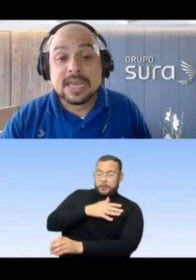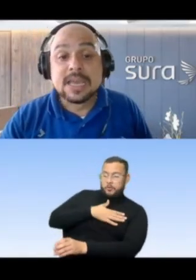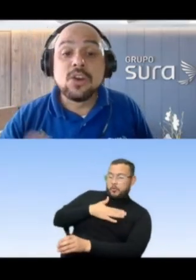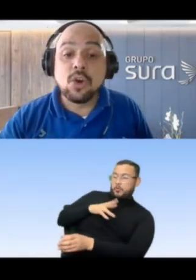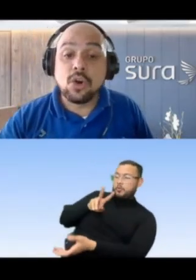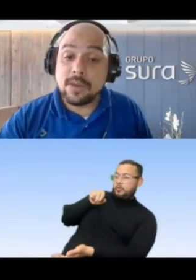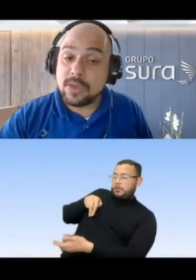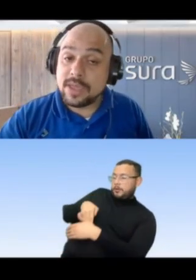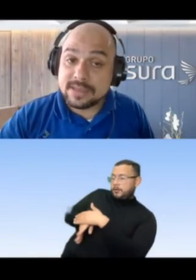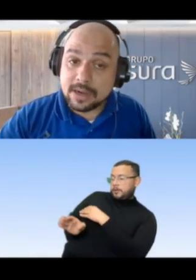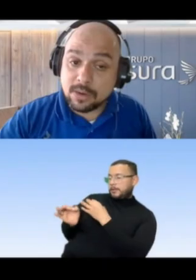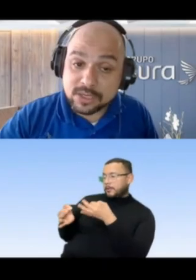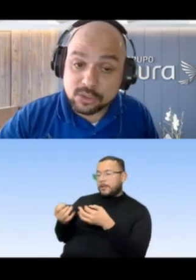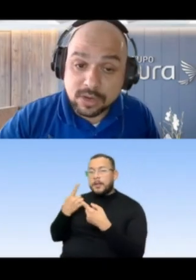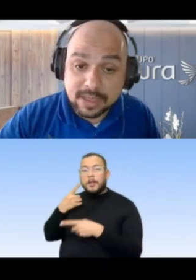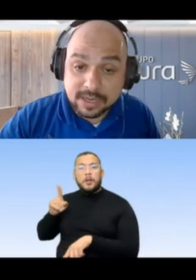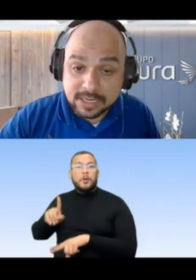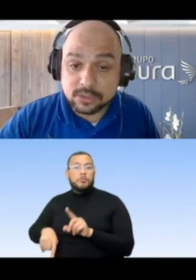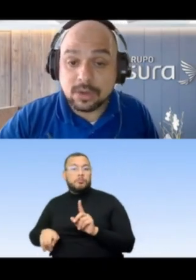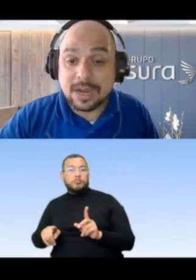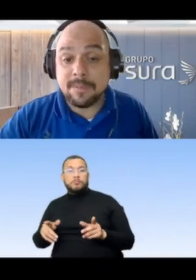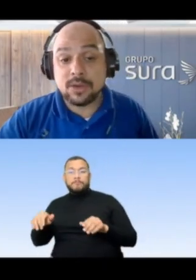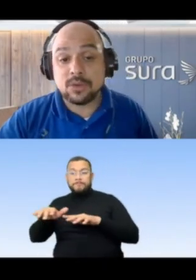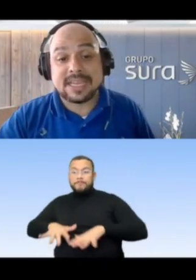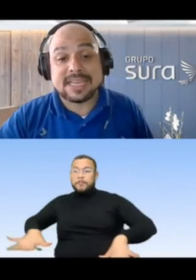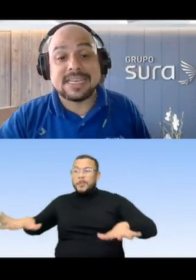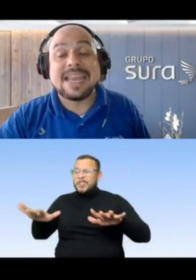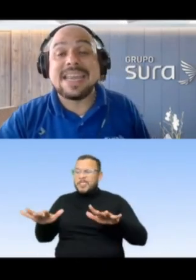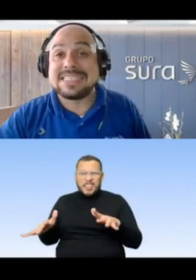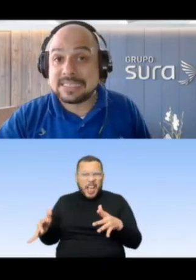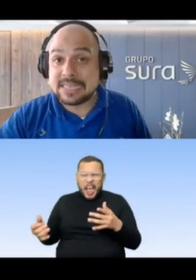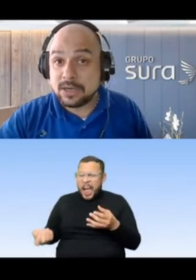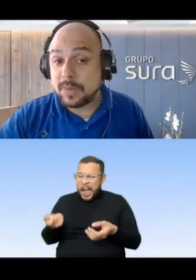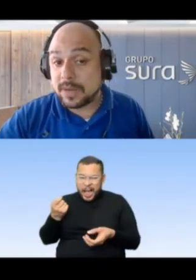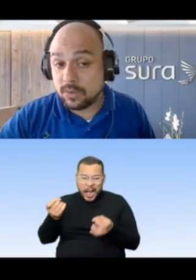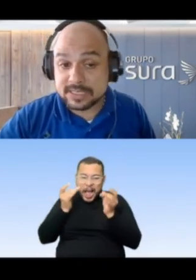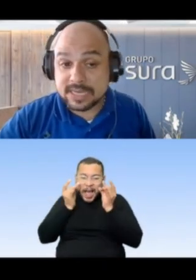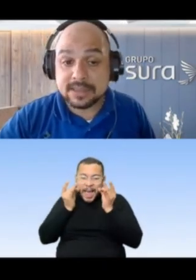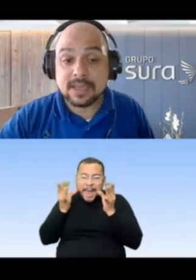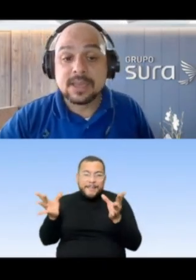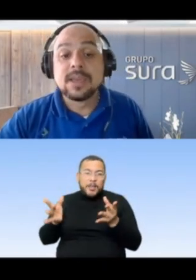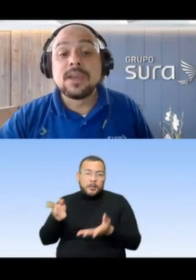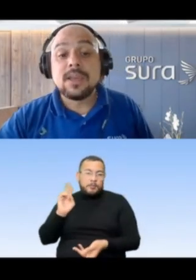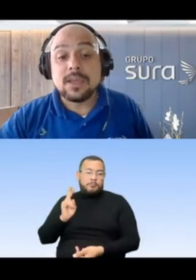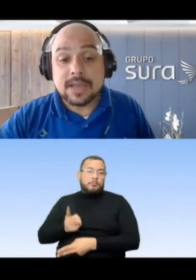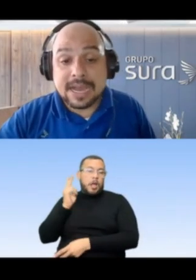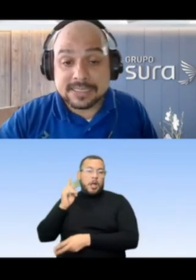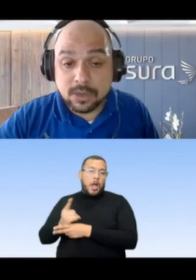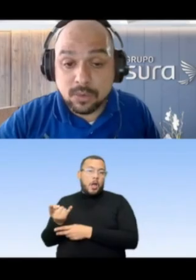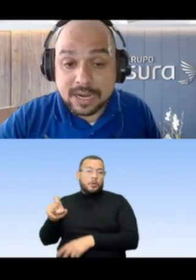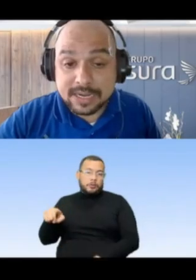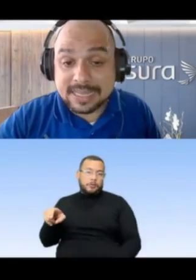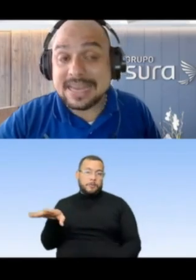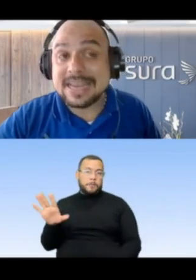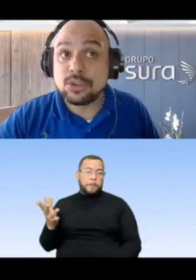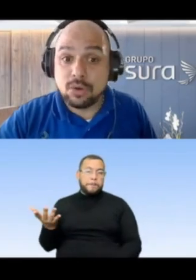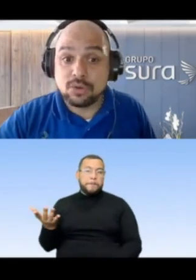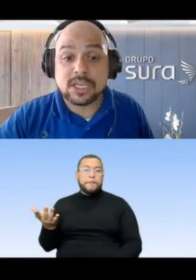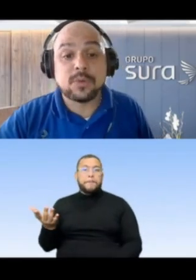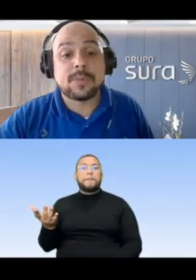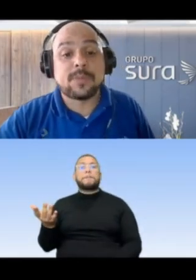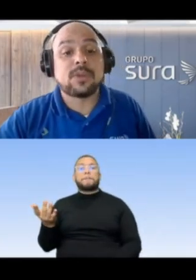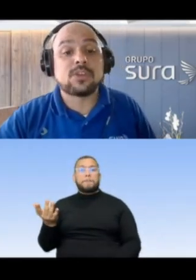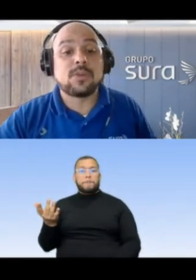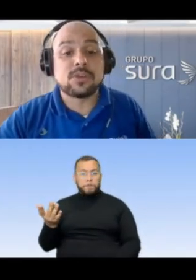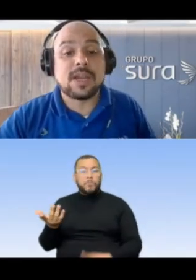poder ingresar. No debo de entrar a una zona de riesgo a menos de que sea necesario para un rescate. Asegurar de tener